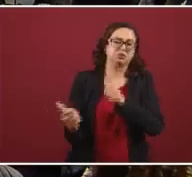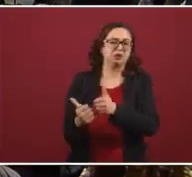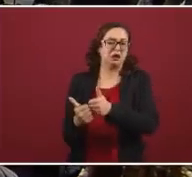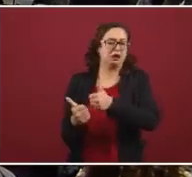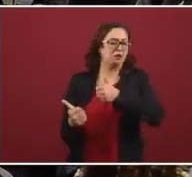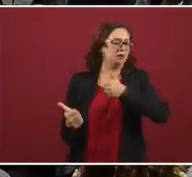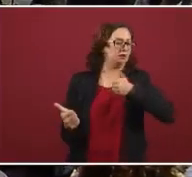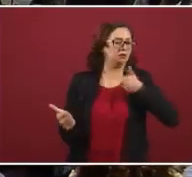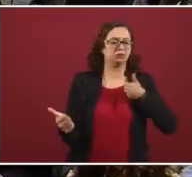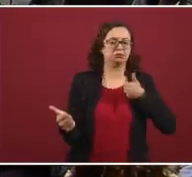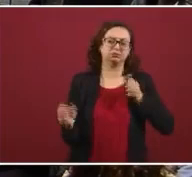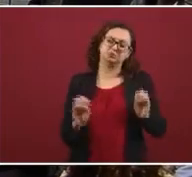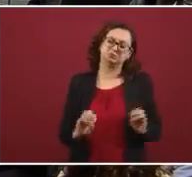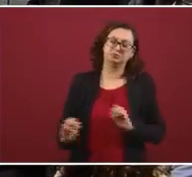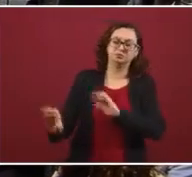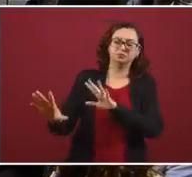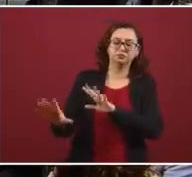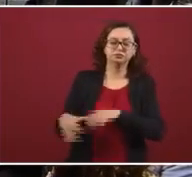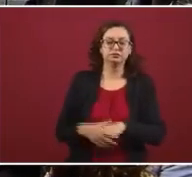pocos periódicos